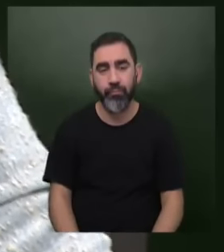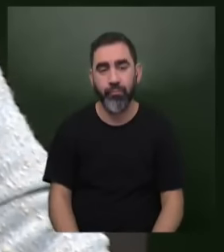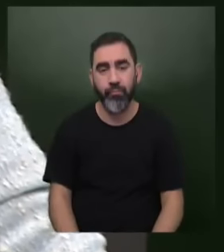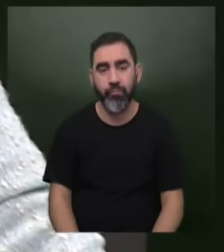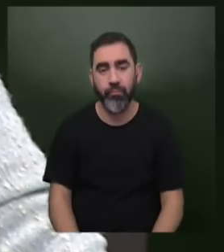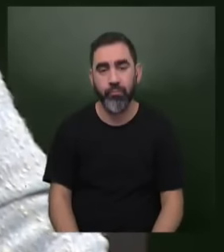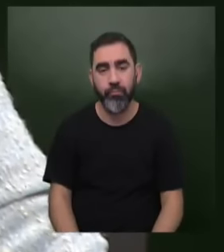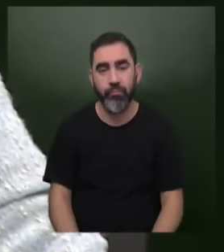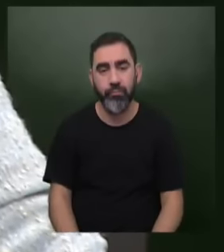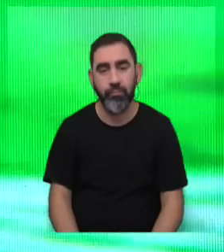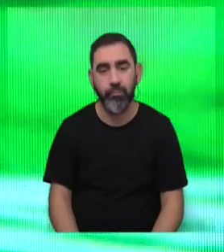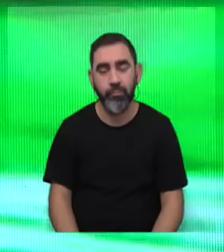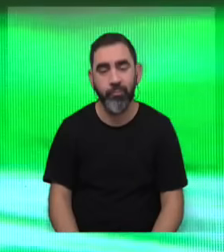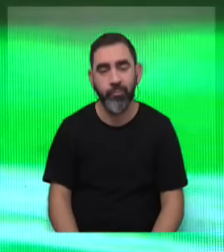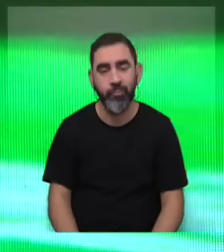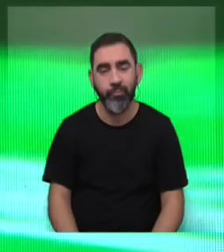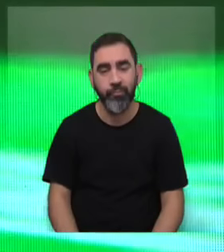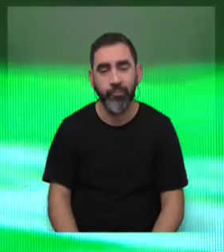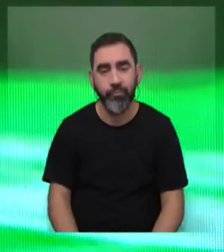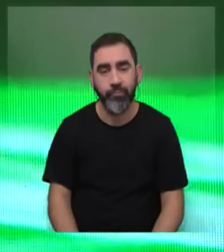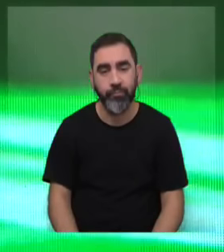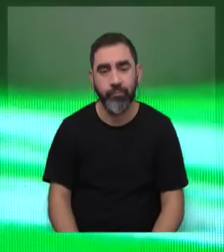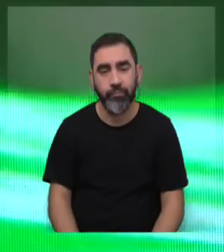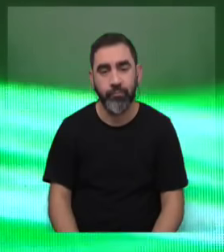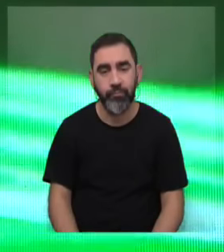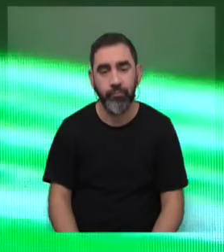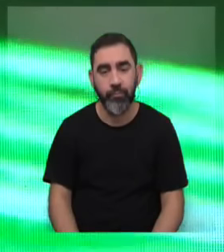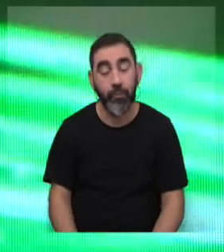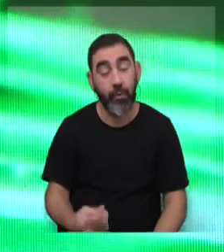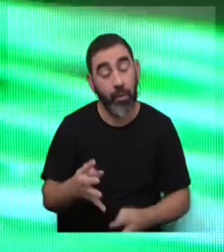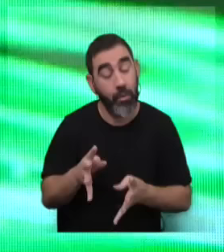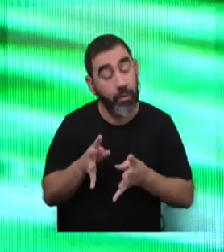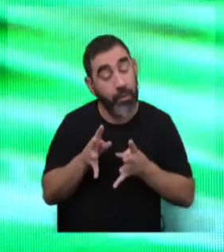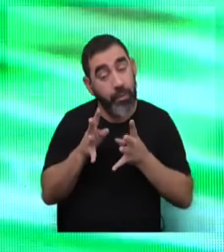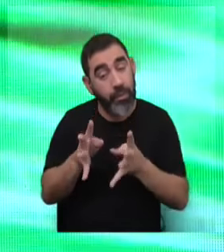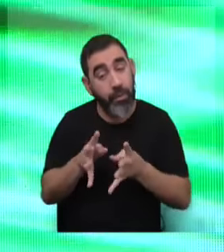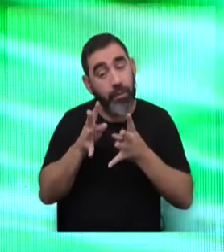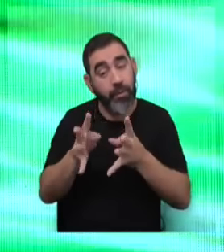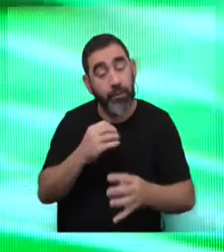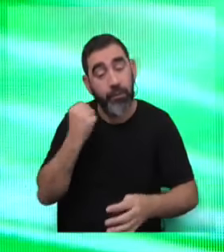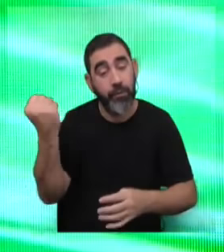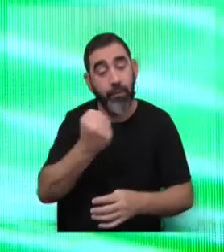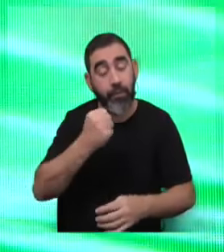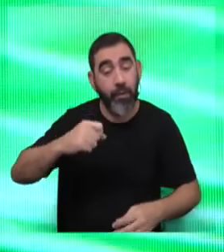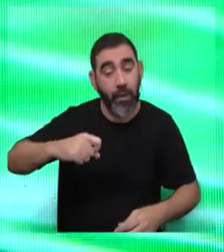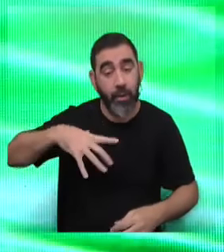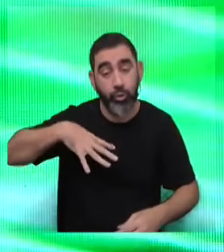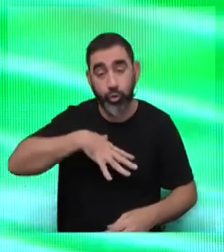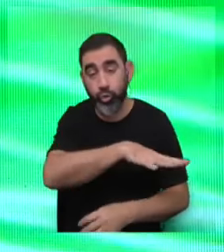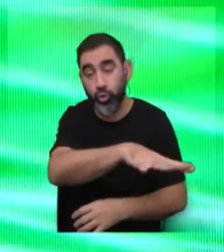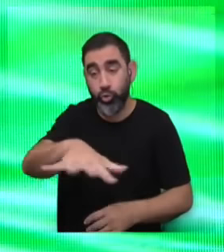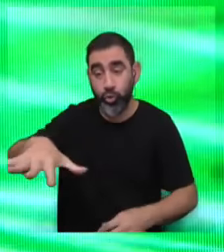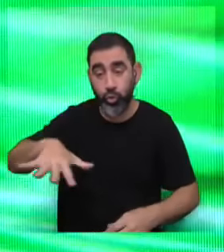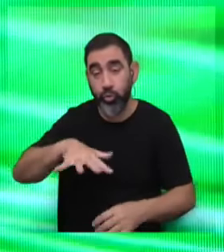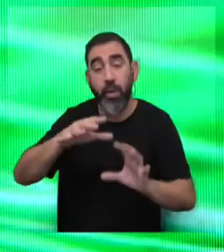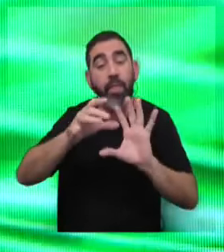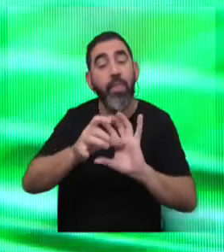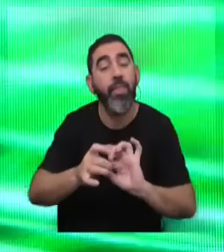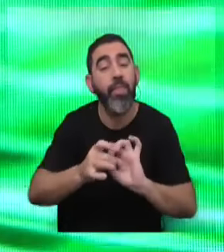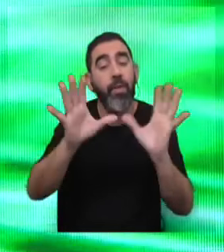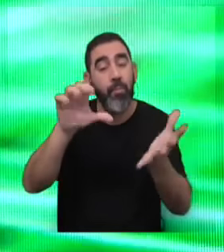creo que a todos nos preocupa es sin duda uno de los grandes desafíos que tienen las sociedades contemporáneas las democracias